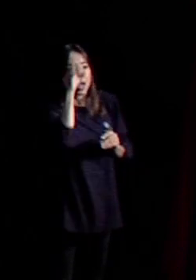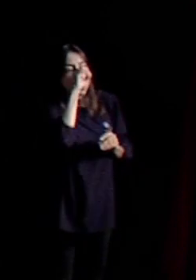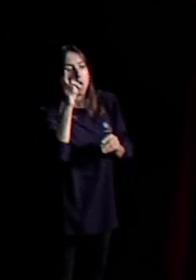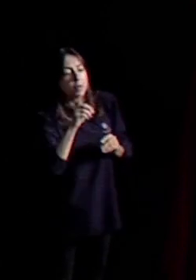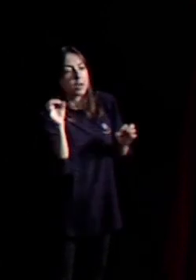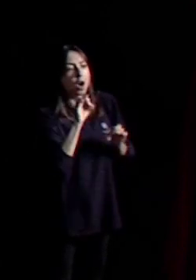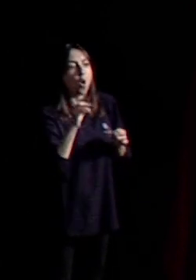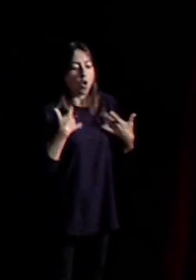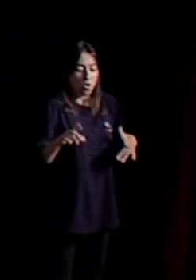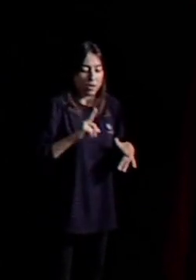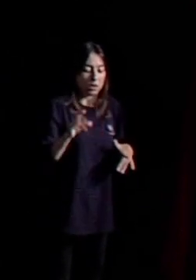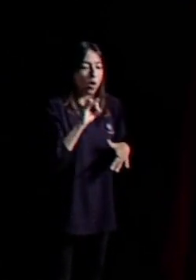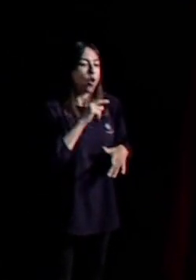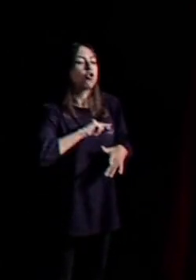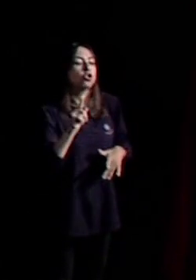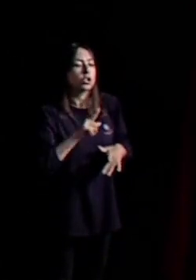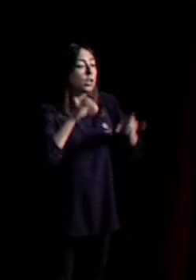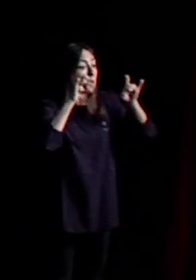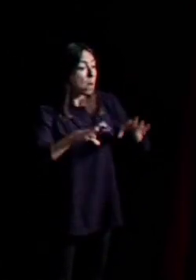siente como nosotros, ¿no?